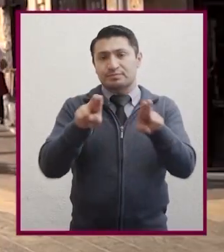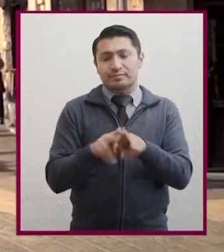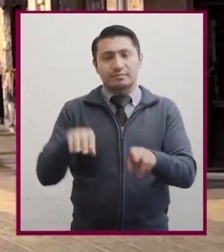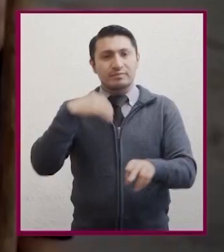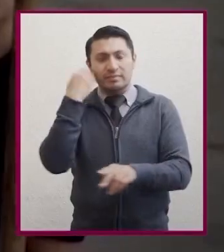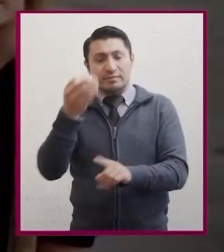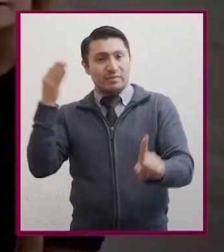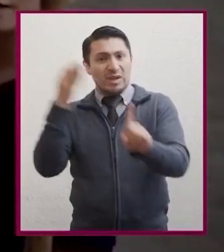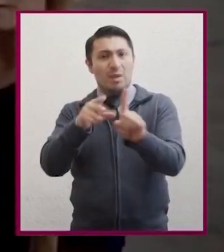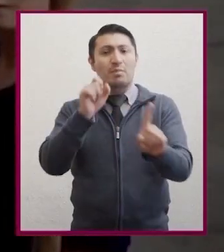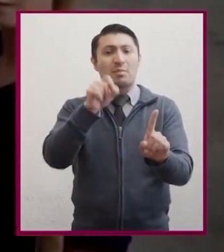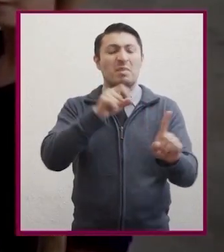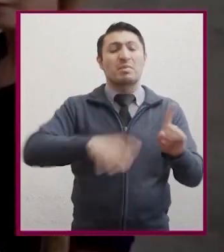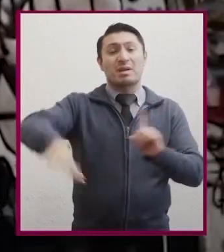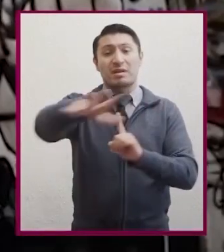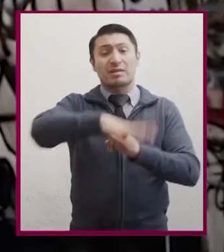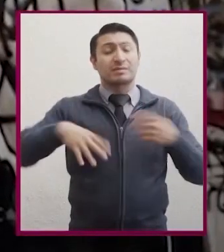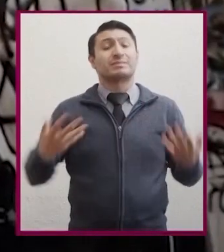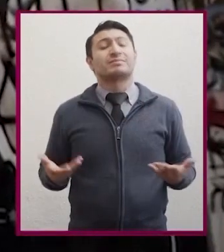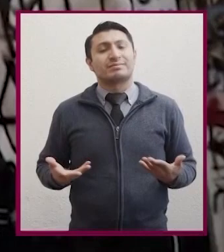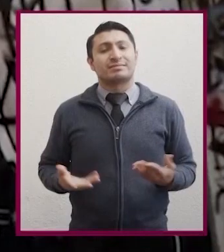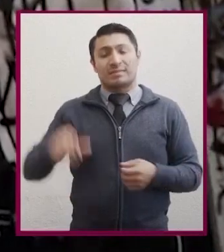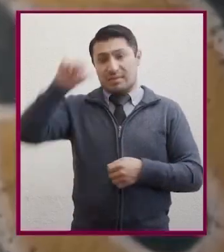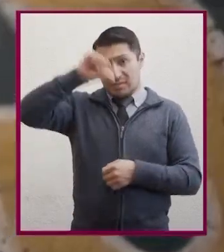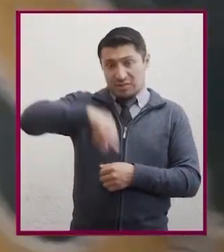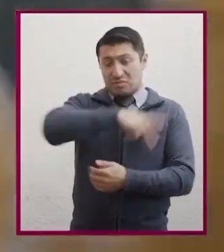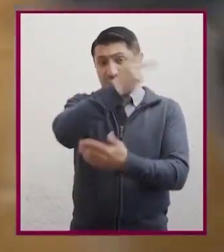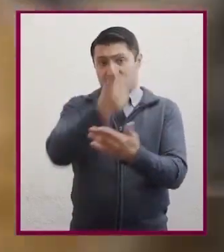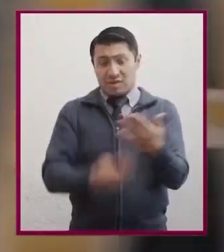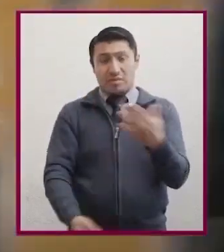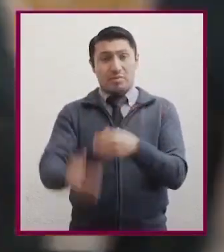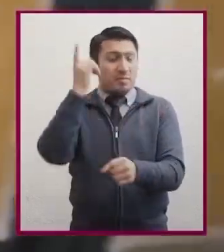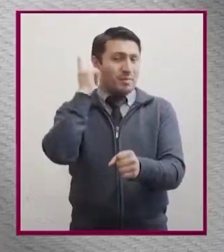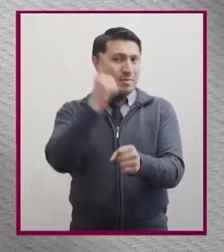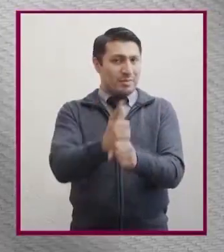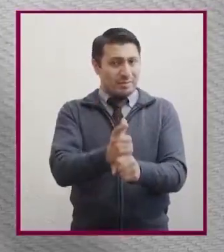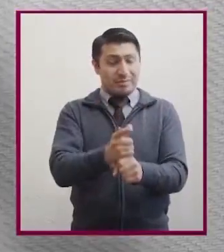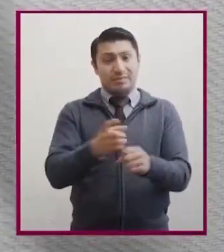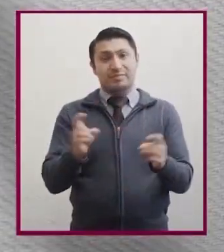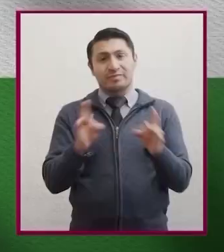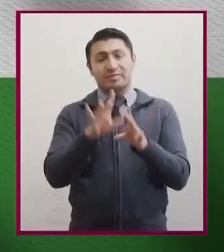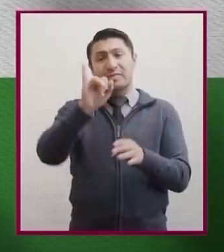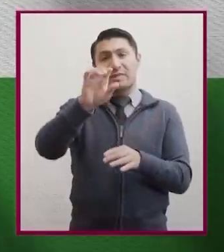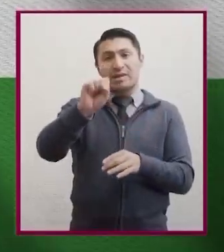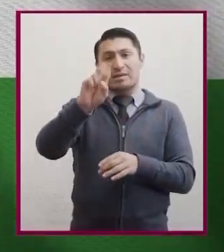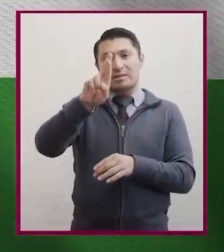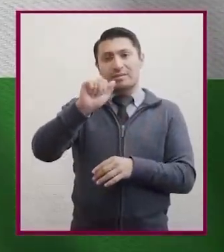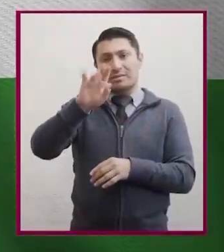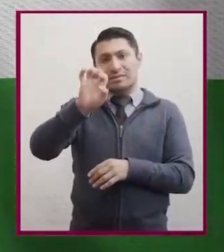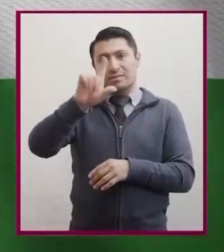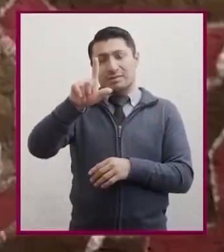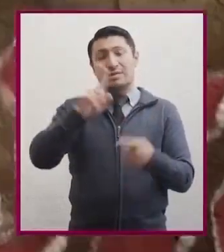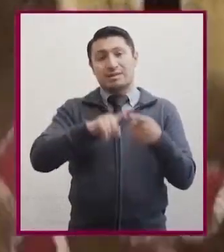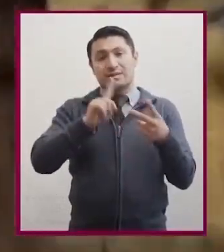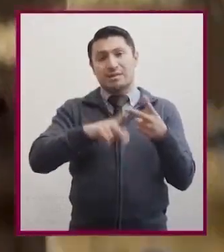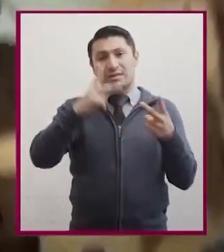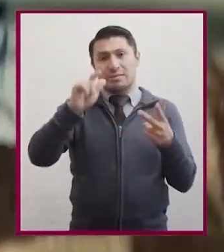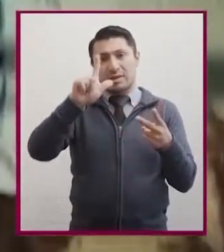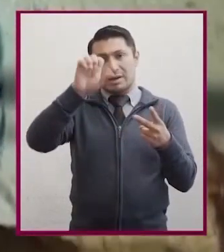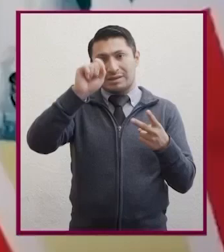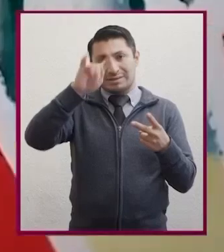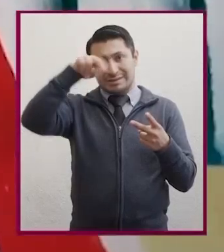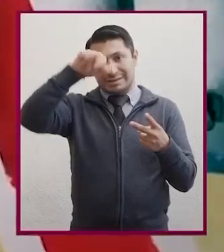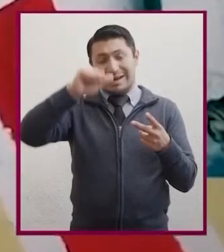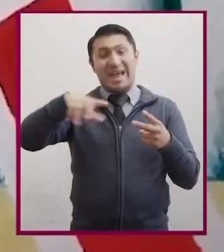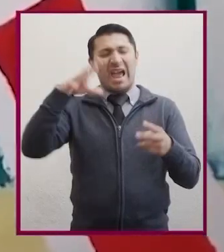ocupar el mismo territorio? En el programa de hoy vamos a descubrirlo con el caso de Israel y Palestina, quienes llevan décadas